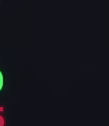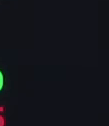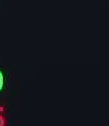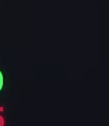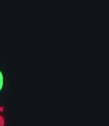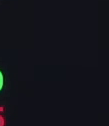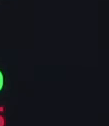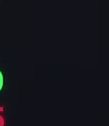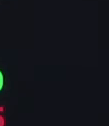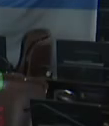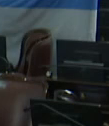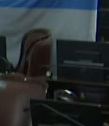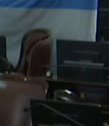de poner a consideración el orden del día